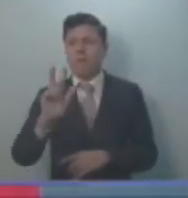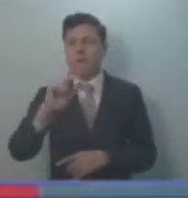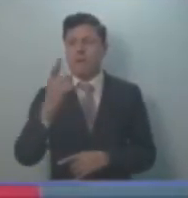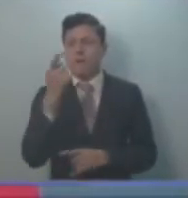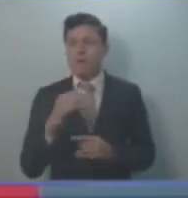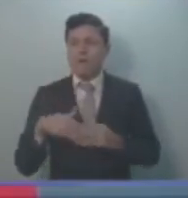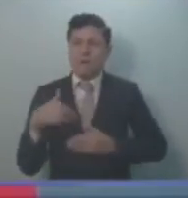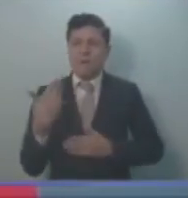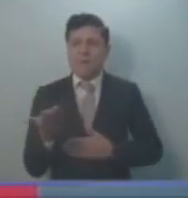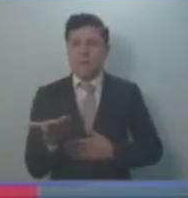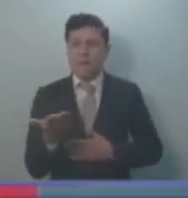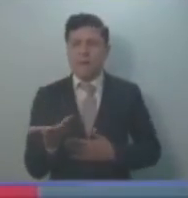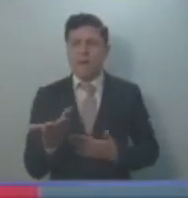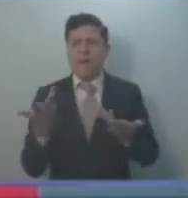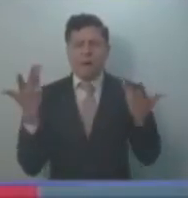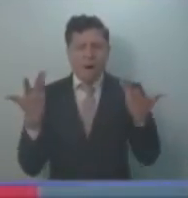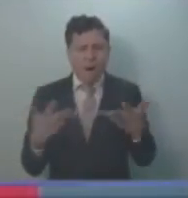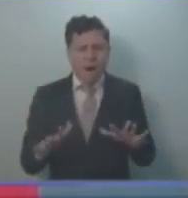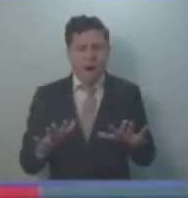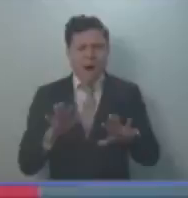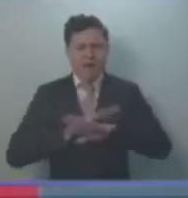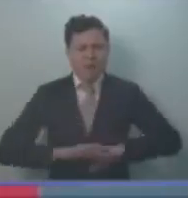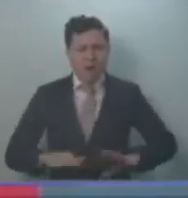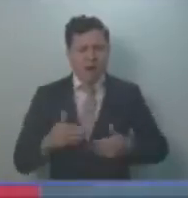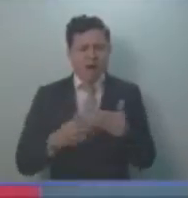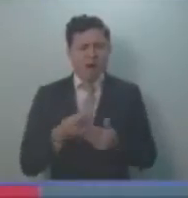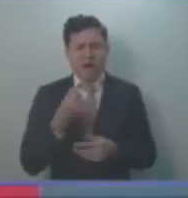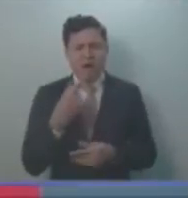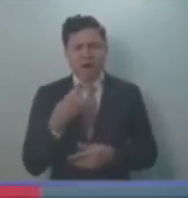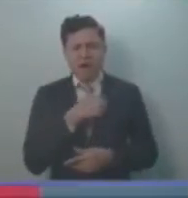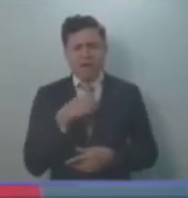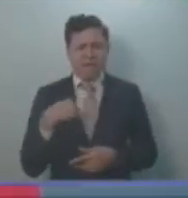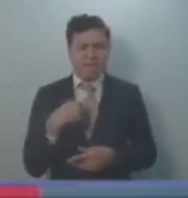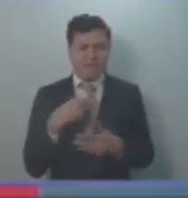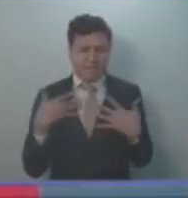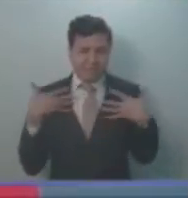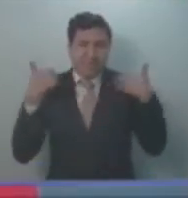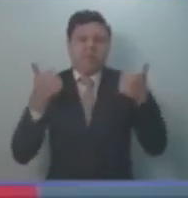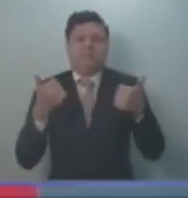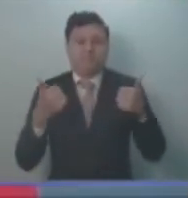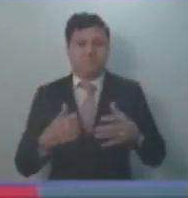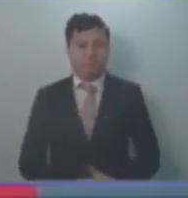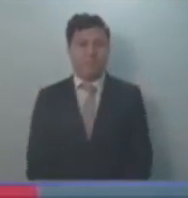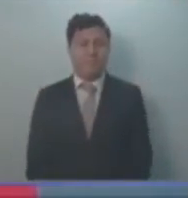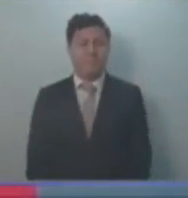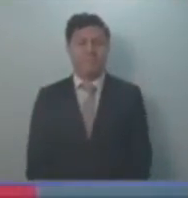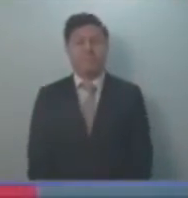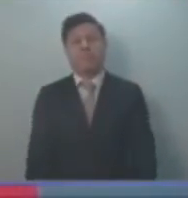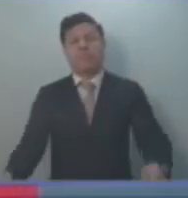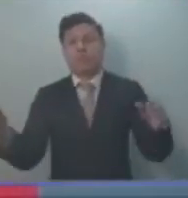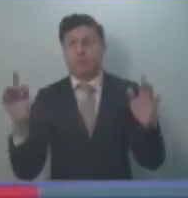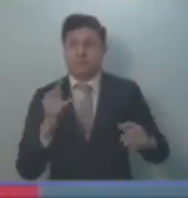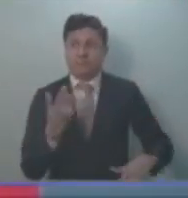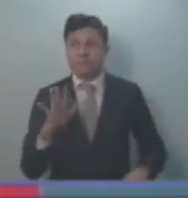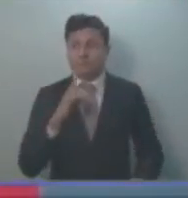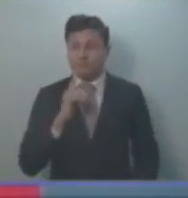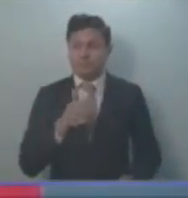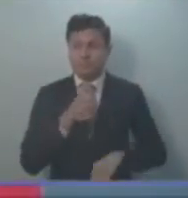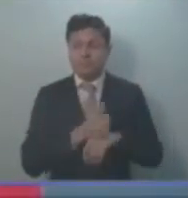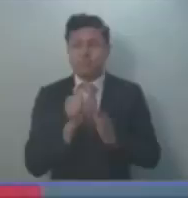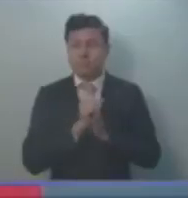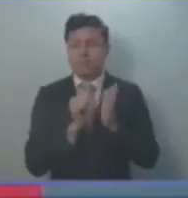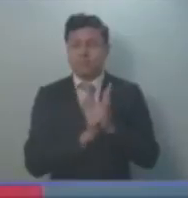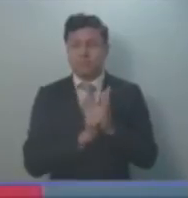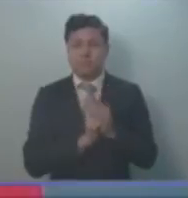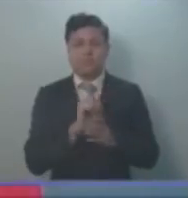después de haberse concluido el tratamiento médico respectivo, salvo las causales establecidas en el